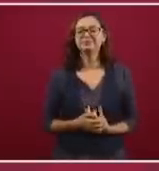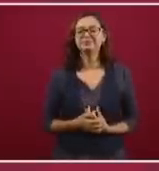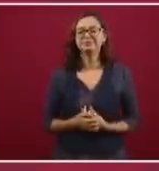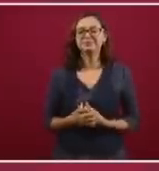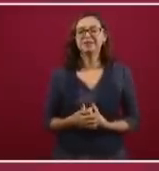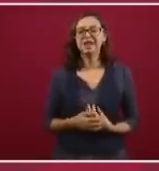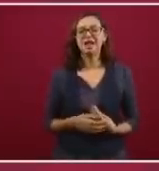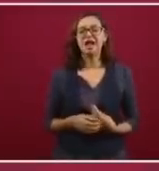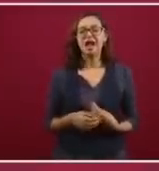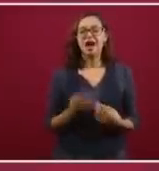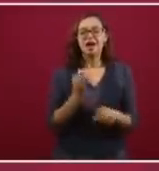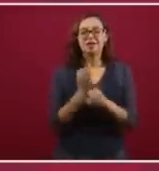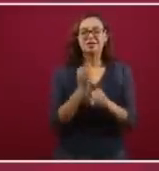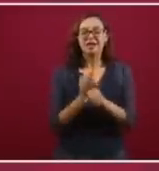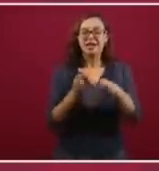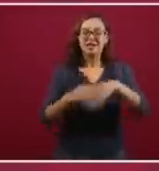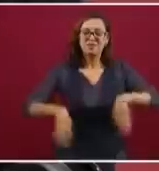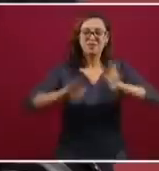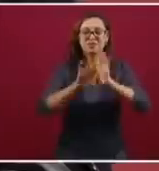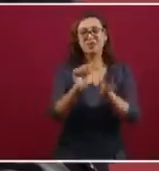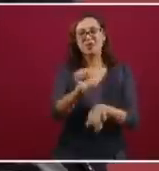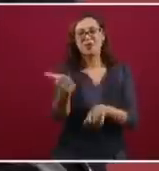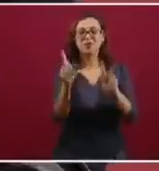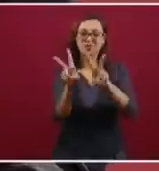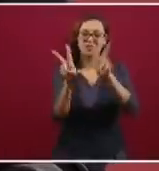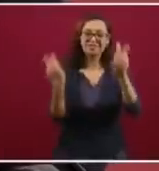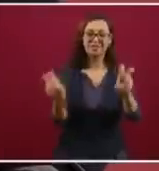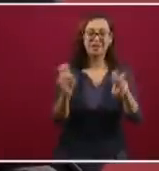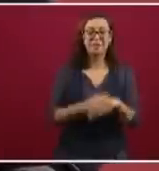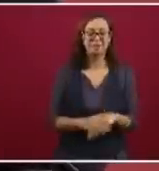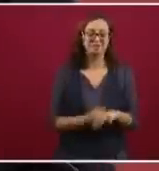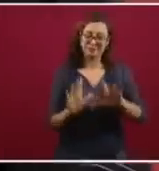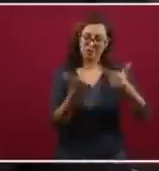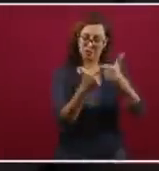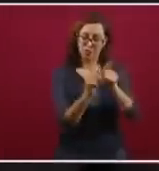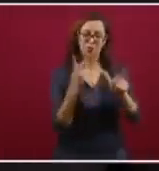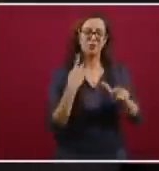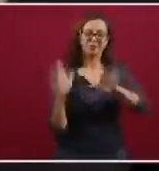Lo importante es lo otro, grupos de presión.